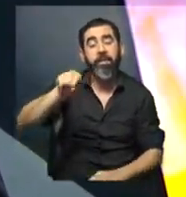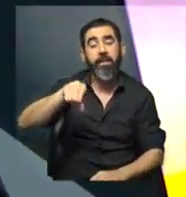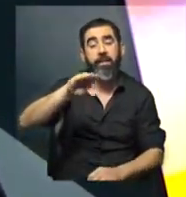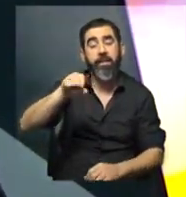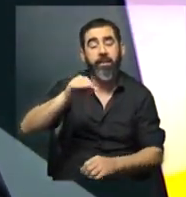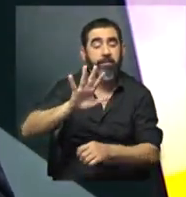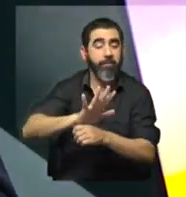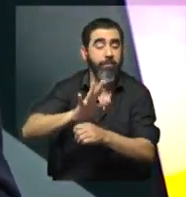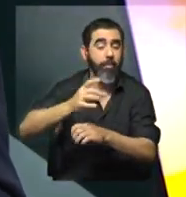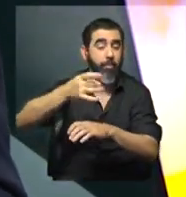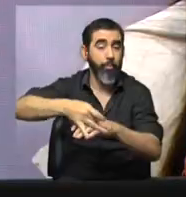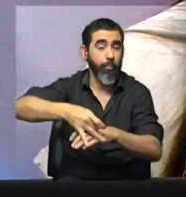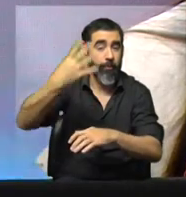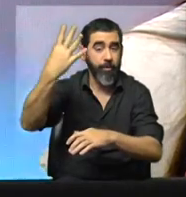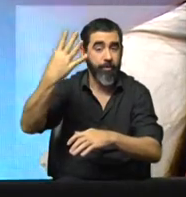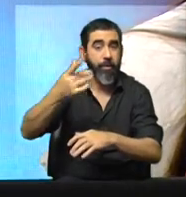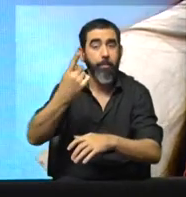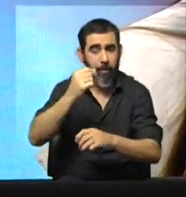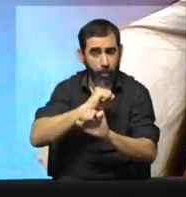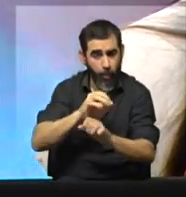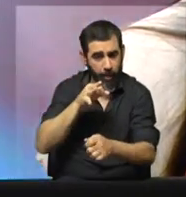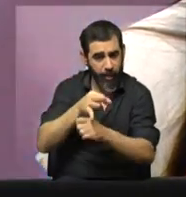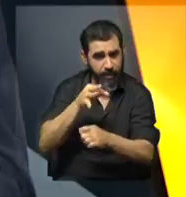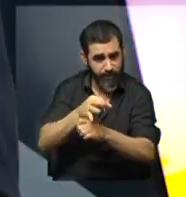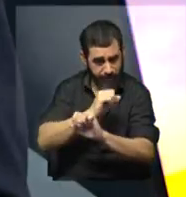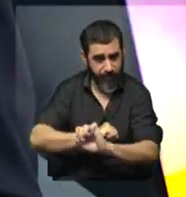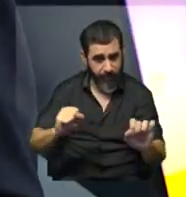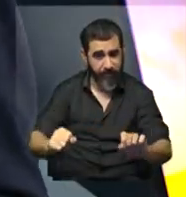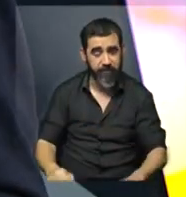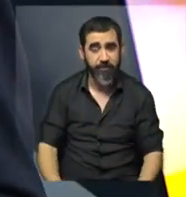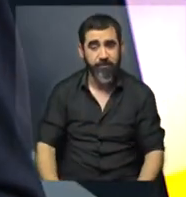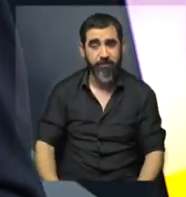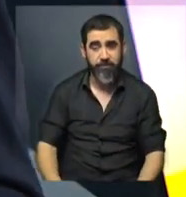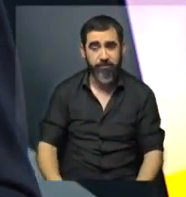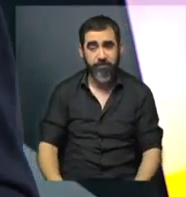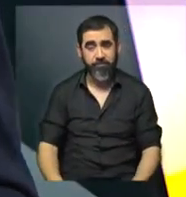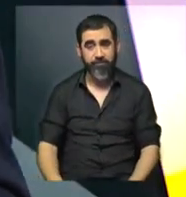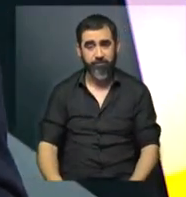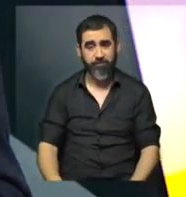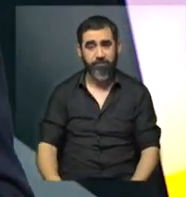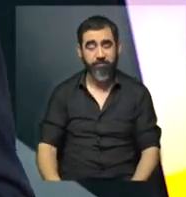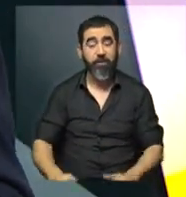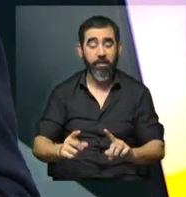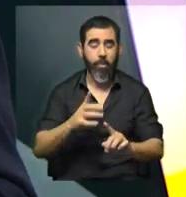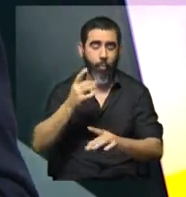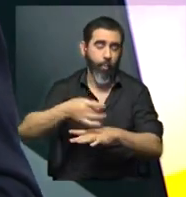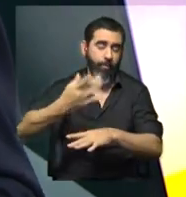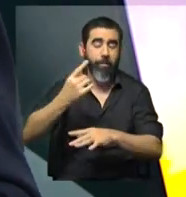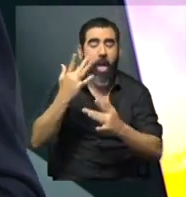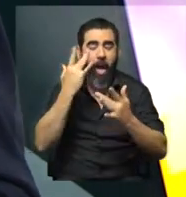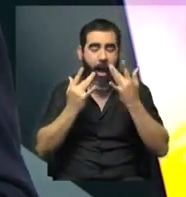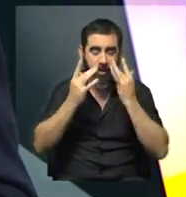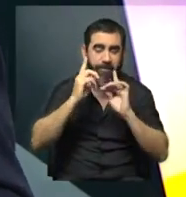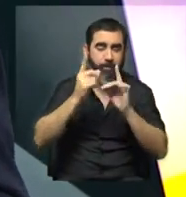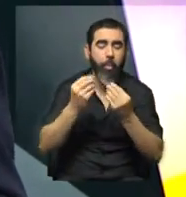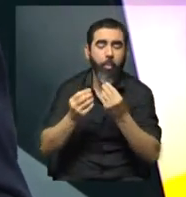diría, profesional. Sí, sí, pero profesional. ¿Se enseña? Sí, digo profesional porque hay una parte, digamos, artesanal, pero ustedes son profesionales de esto. ¿Cómo se transmite?